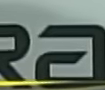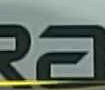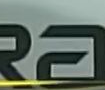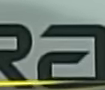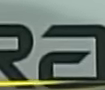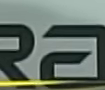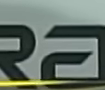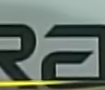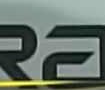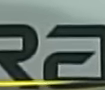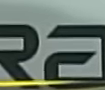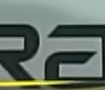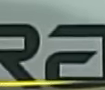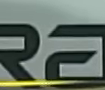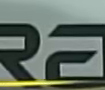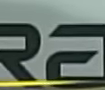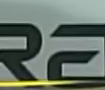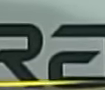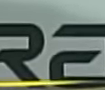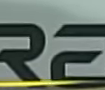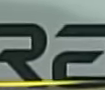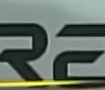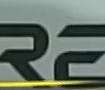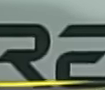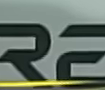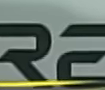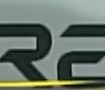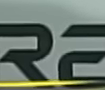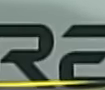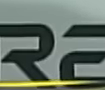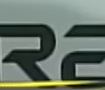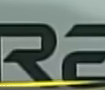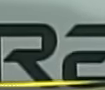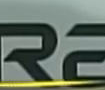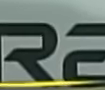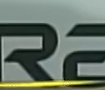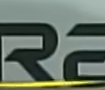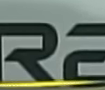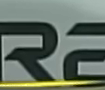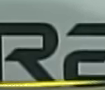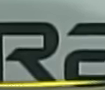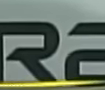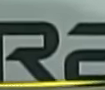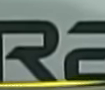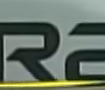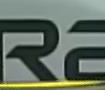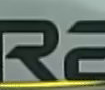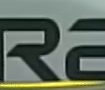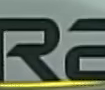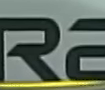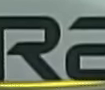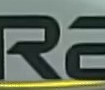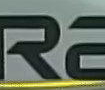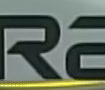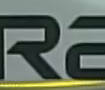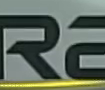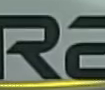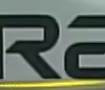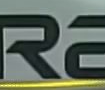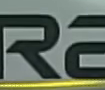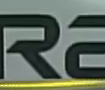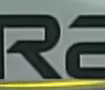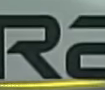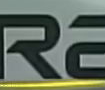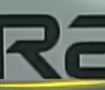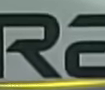en el registro electoral, para que también puedan cumplir y participar en esta cita del